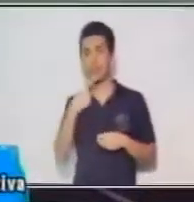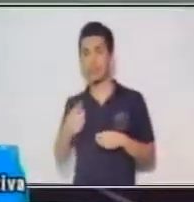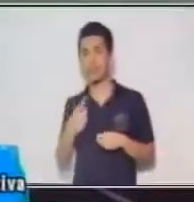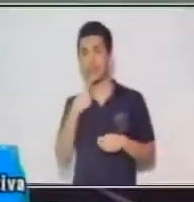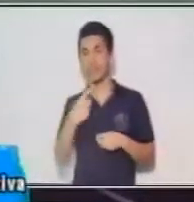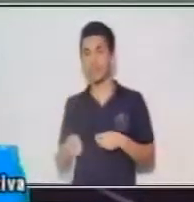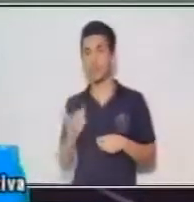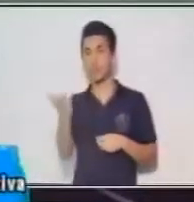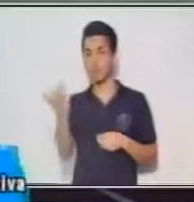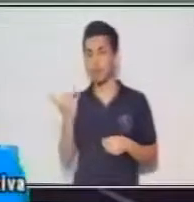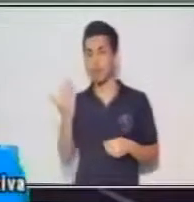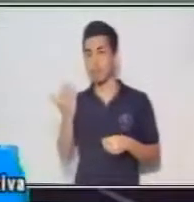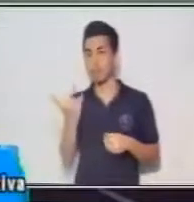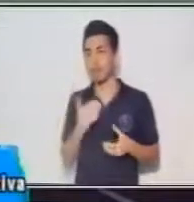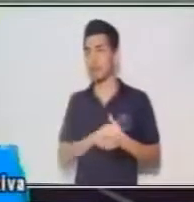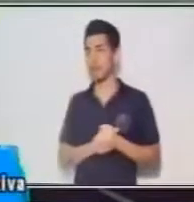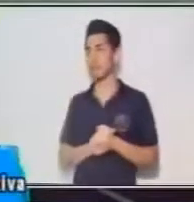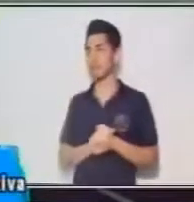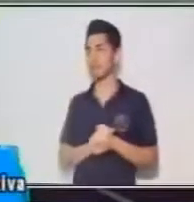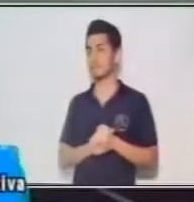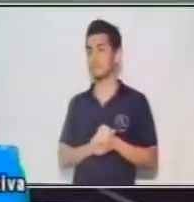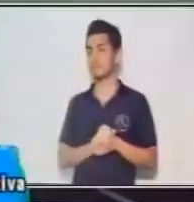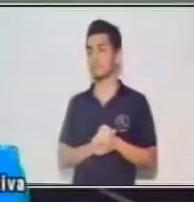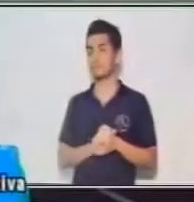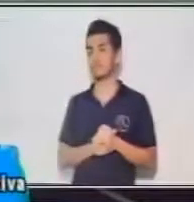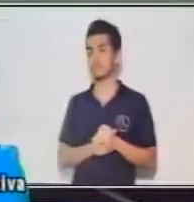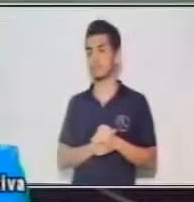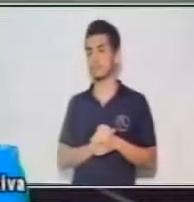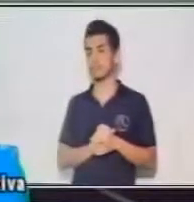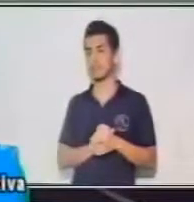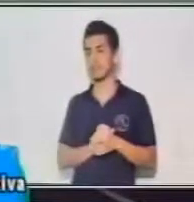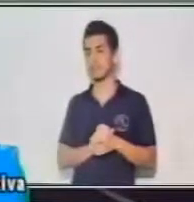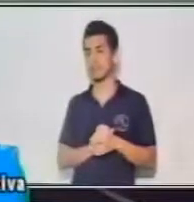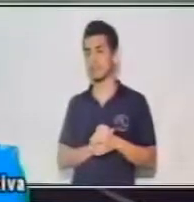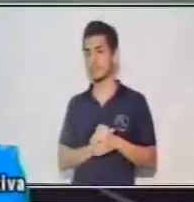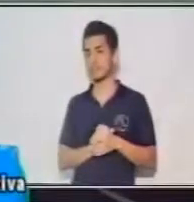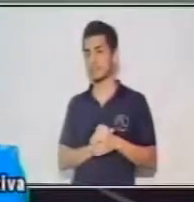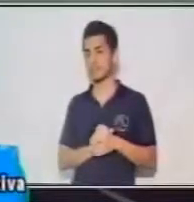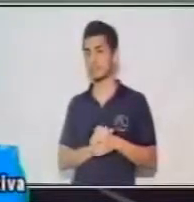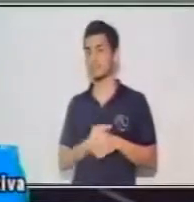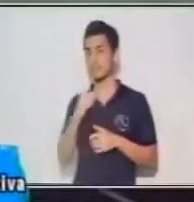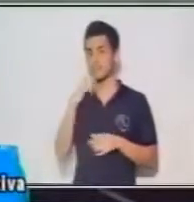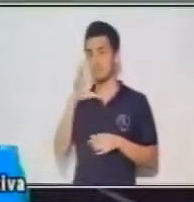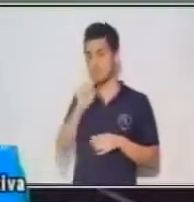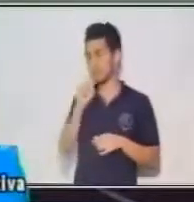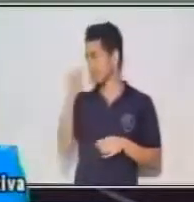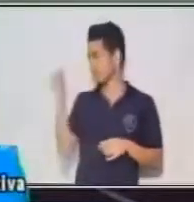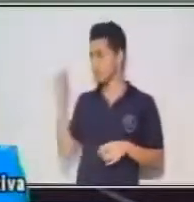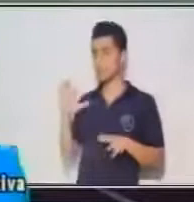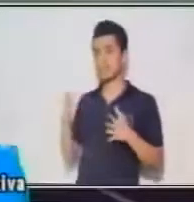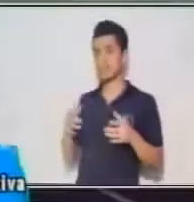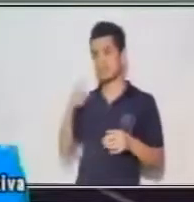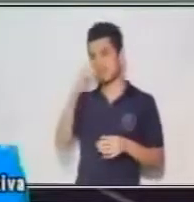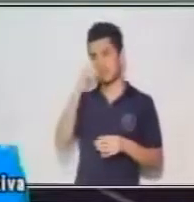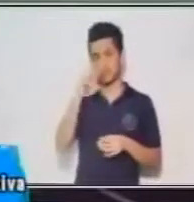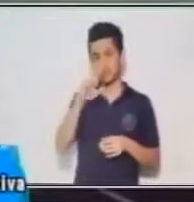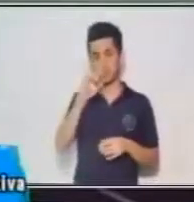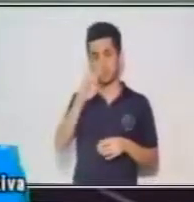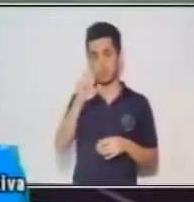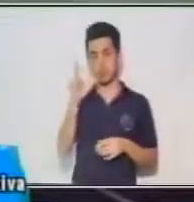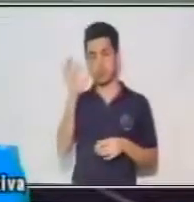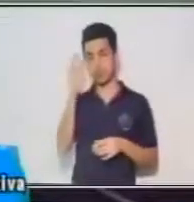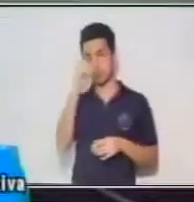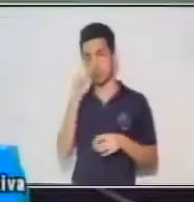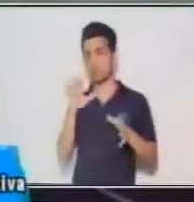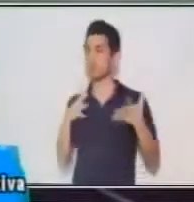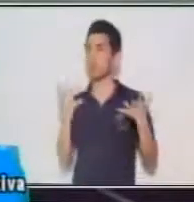pidiendo? Y si te das cuenta, hay ciertos trucos. Bien, ¿cuáles son estos